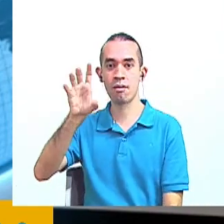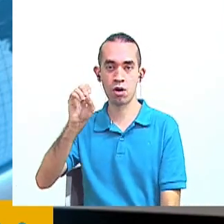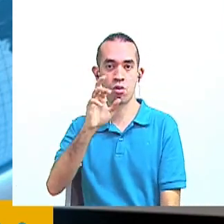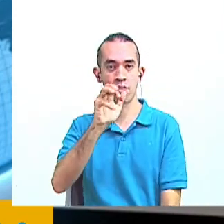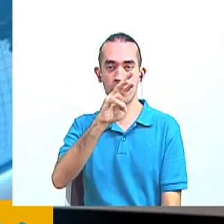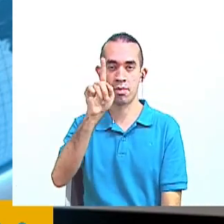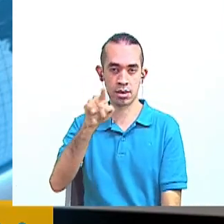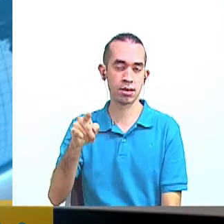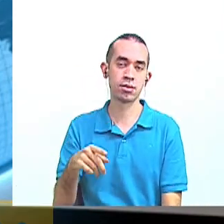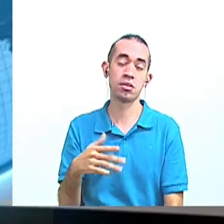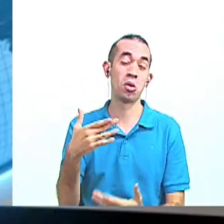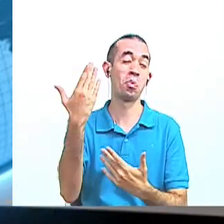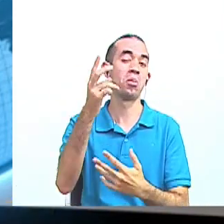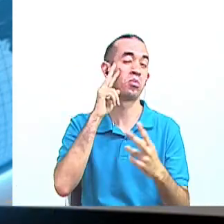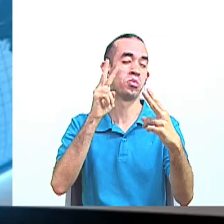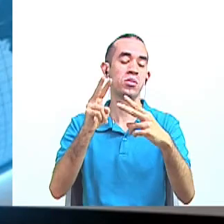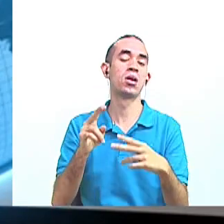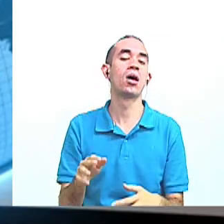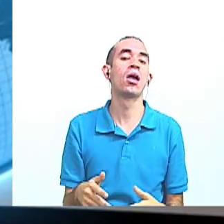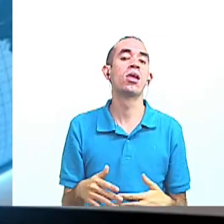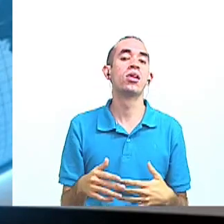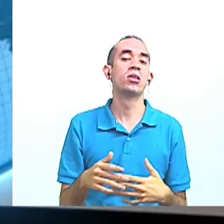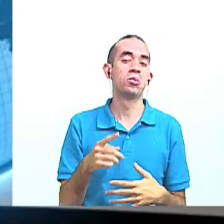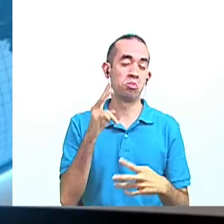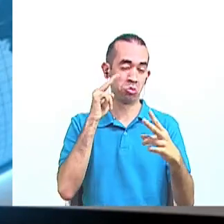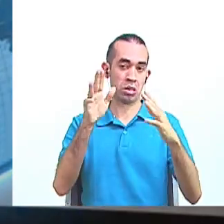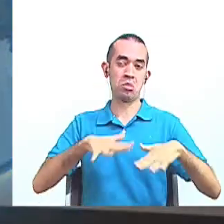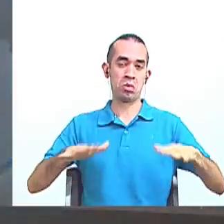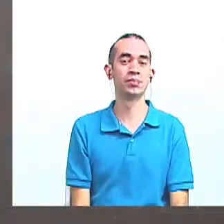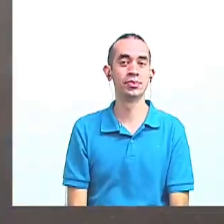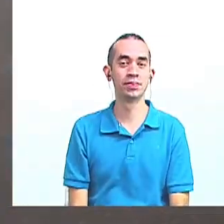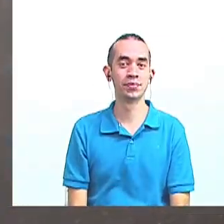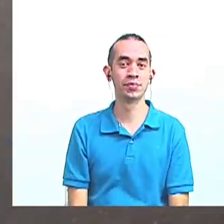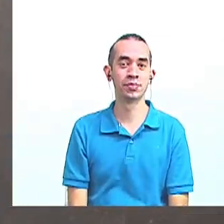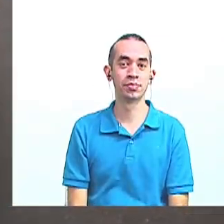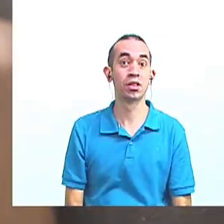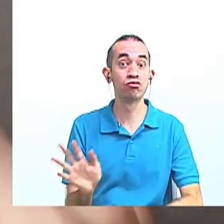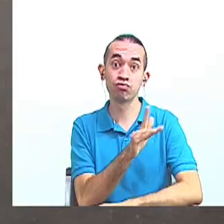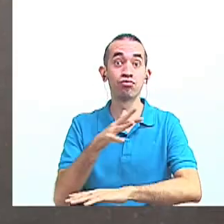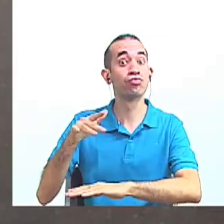los espero la próxima en este espacio de Aprendo en Casa.